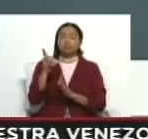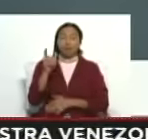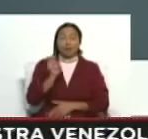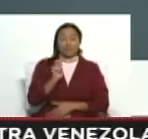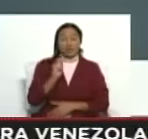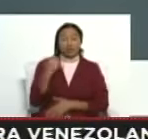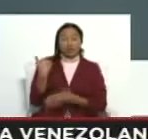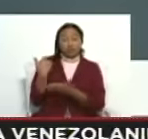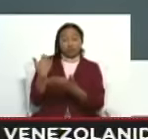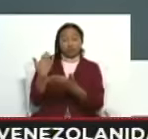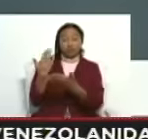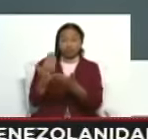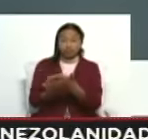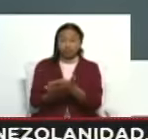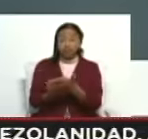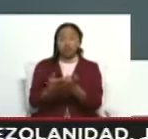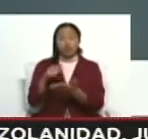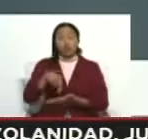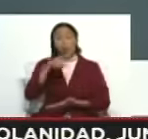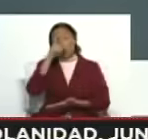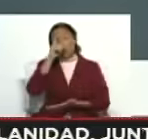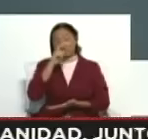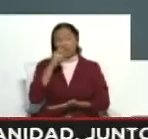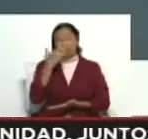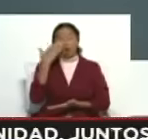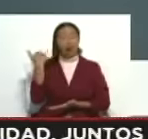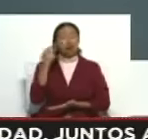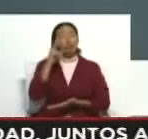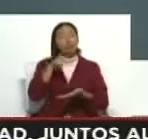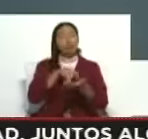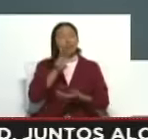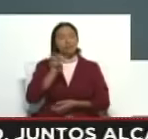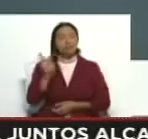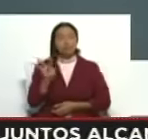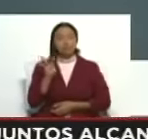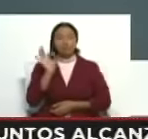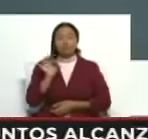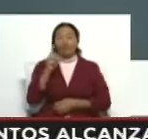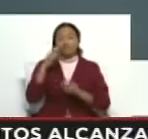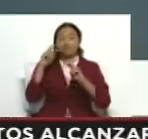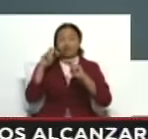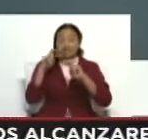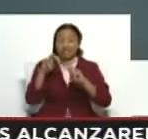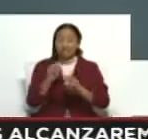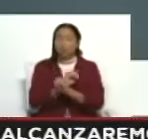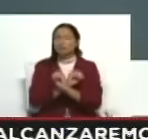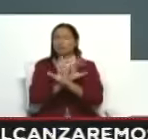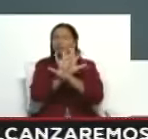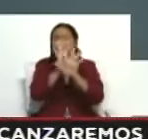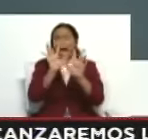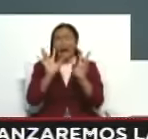en estos meses, en este último año, una investigación impecable